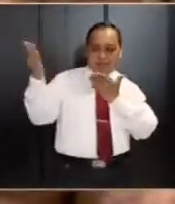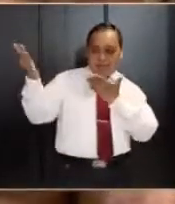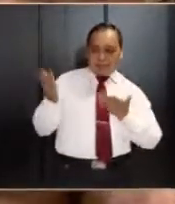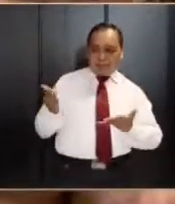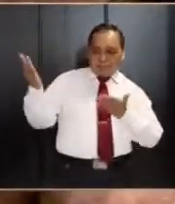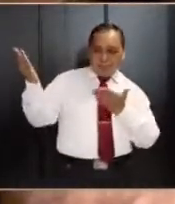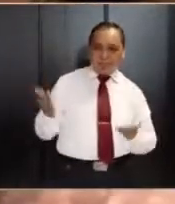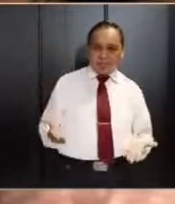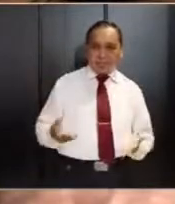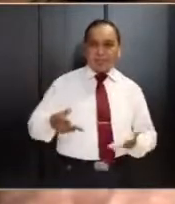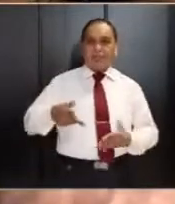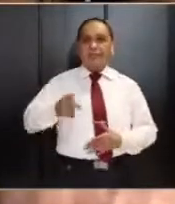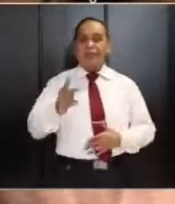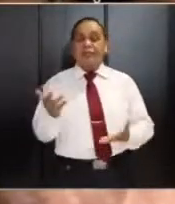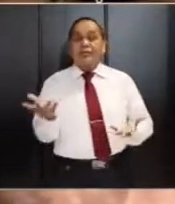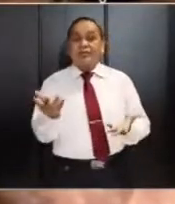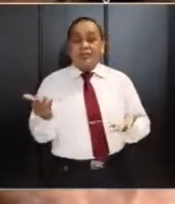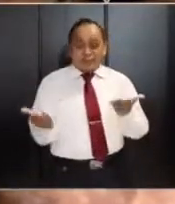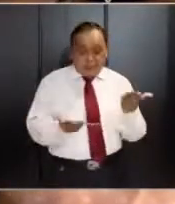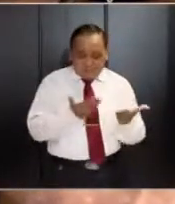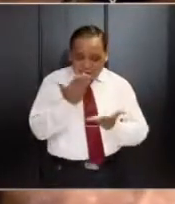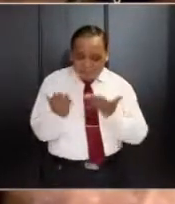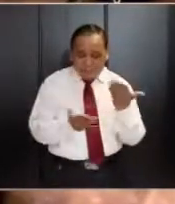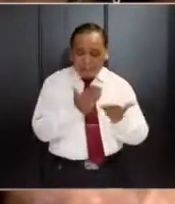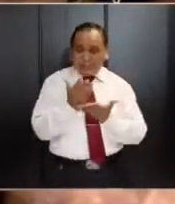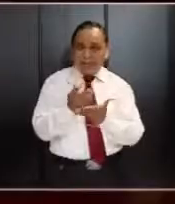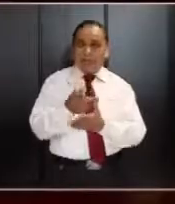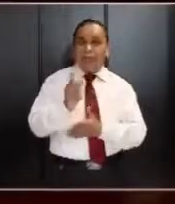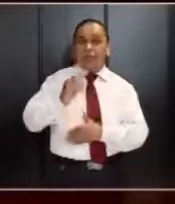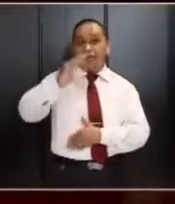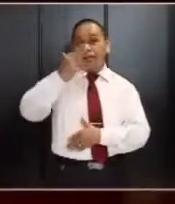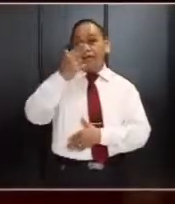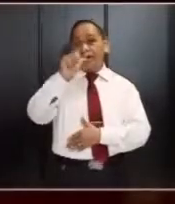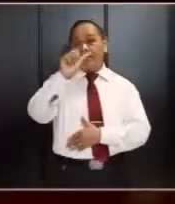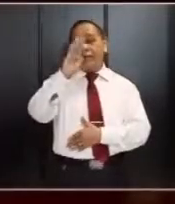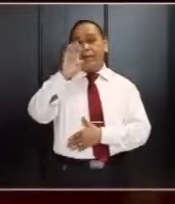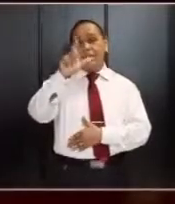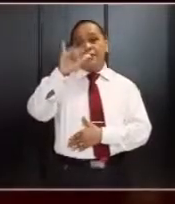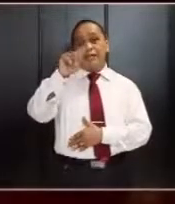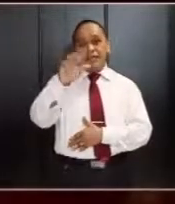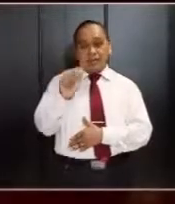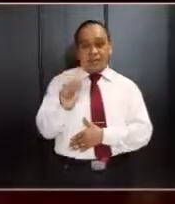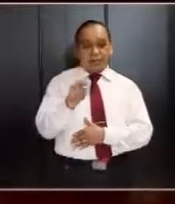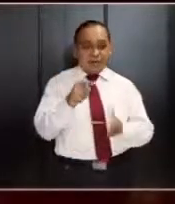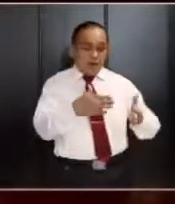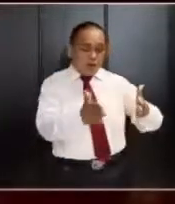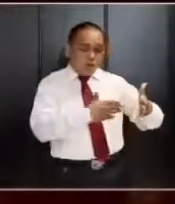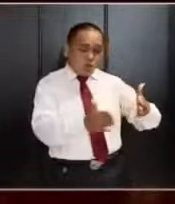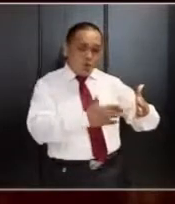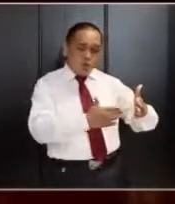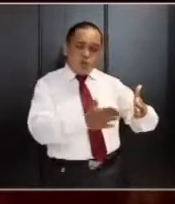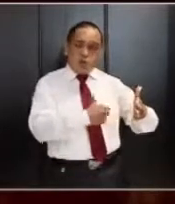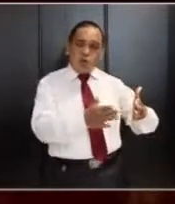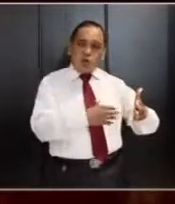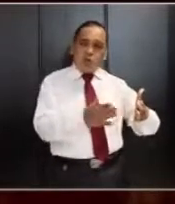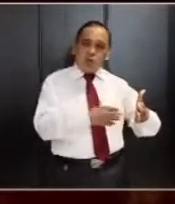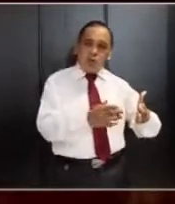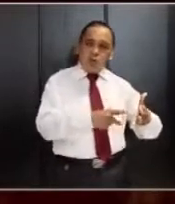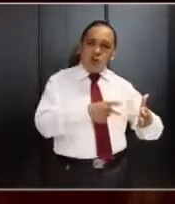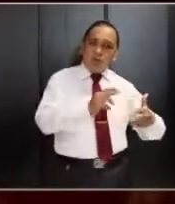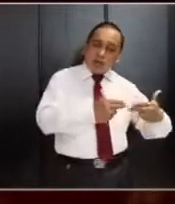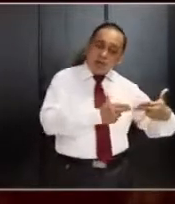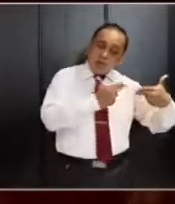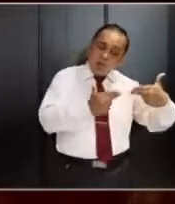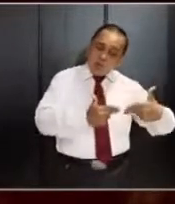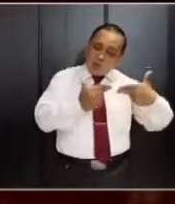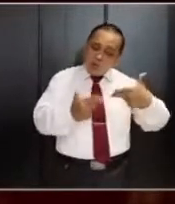padre, hicieron una carrera. Pero tal vez Chabelita nunca hablaba, siempre estaba en la cocina y era la cocinera que iban heredando